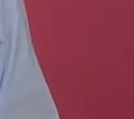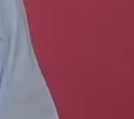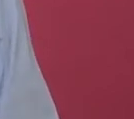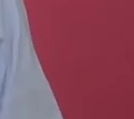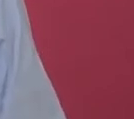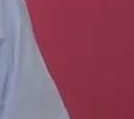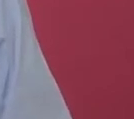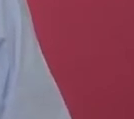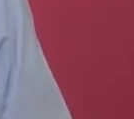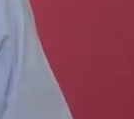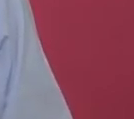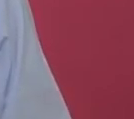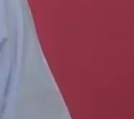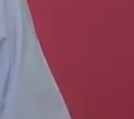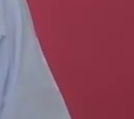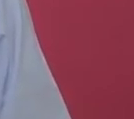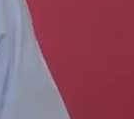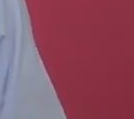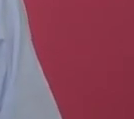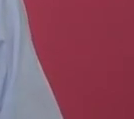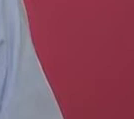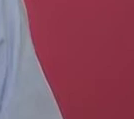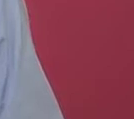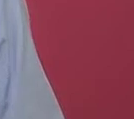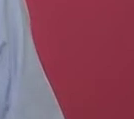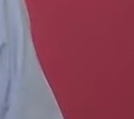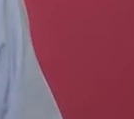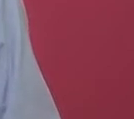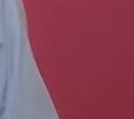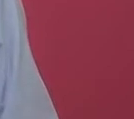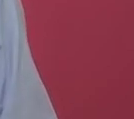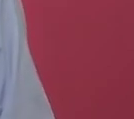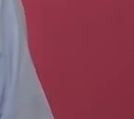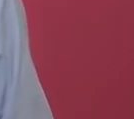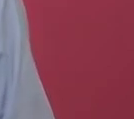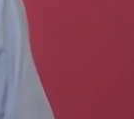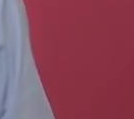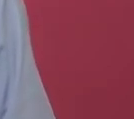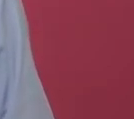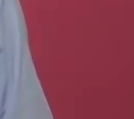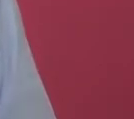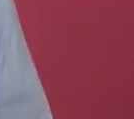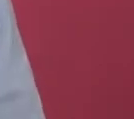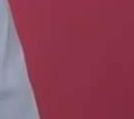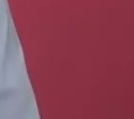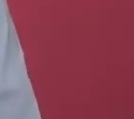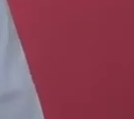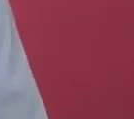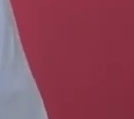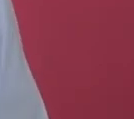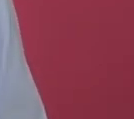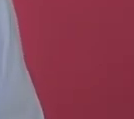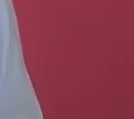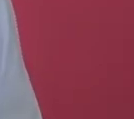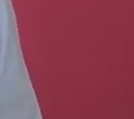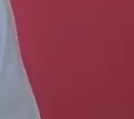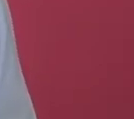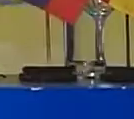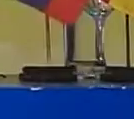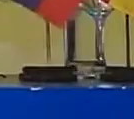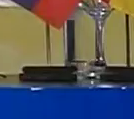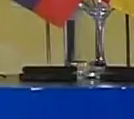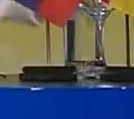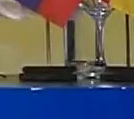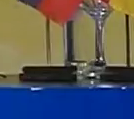de la humanidad, usted estaba firme en el Señor. Amén, que el Señor me les bendiga.